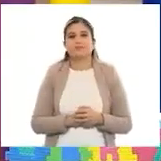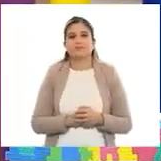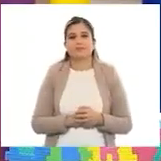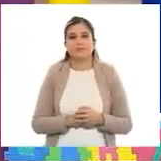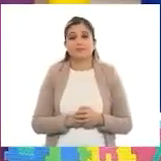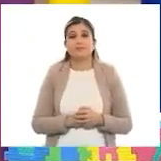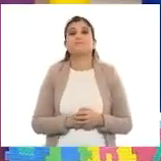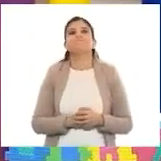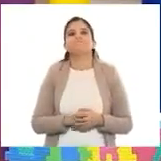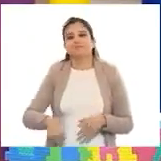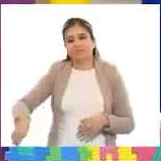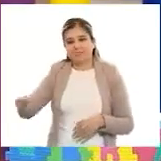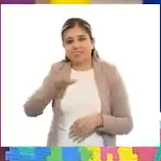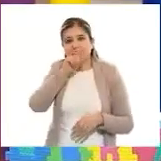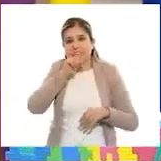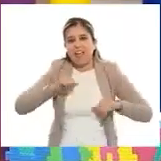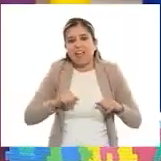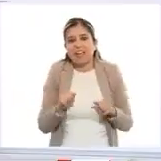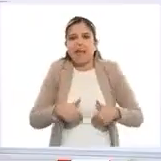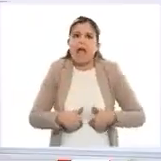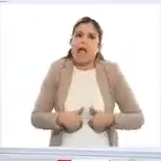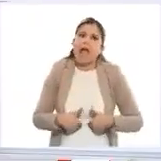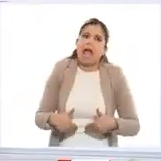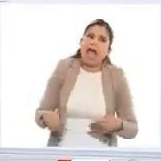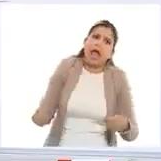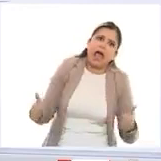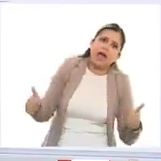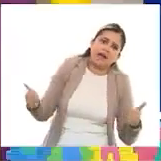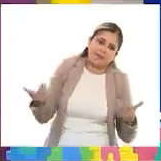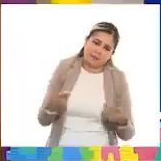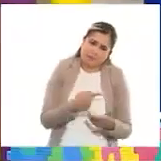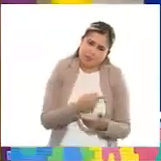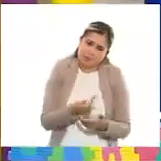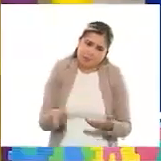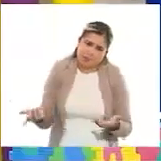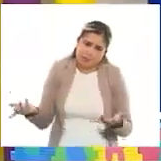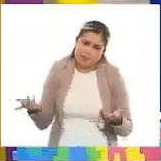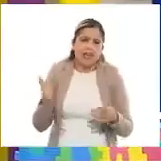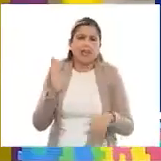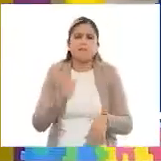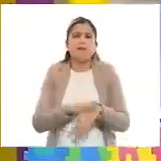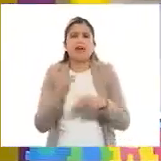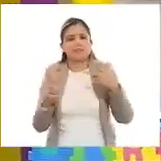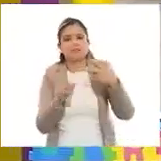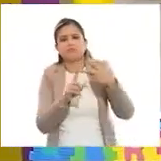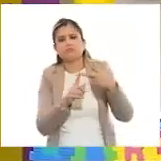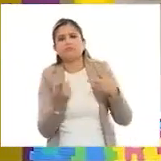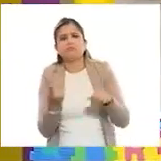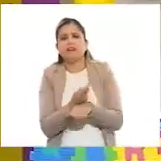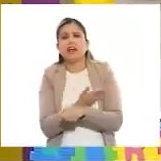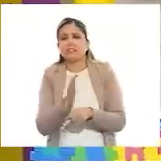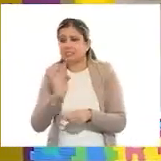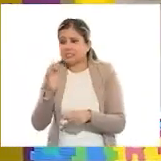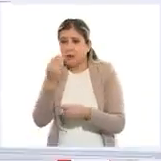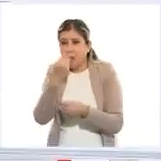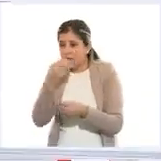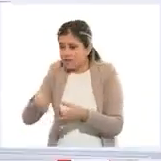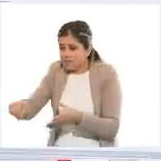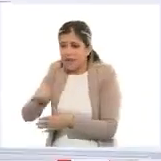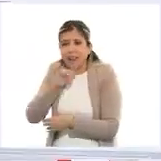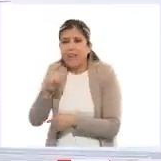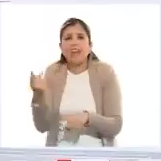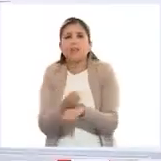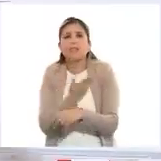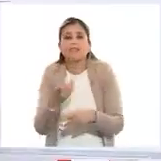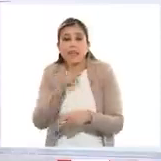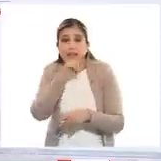Se quedarían con hambre, dice, las gallinas se quedarían con hambre. Sí, pobrecitas. ¿Qué más puede pasar? Híjole, pues si no las alimentan,